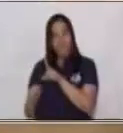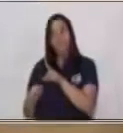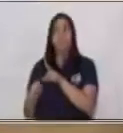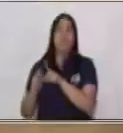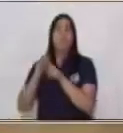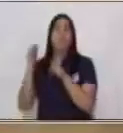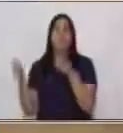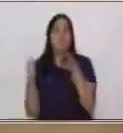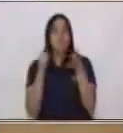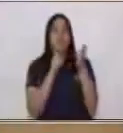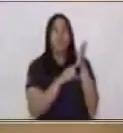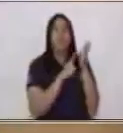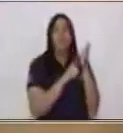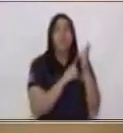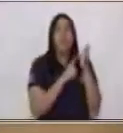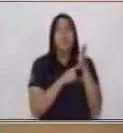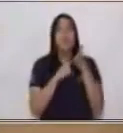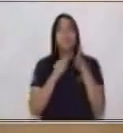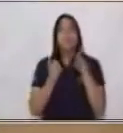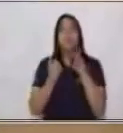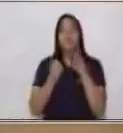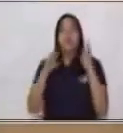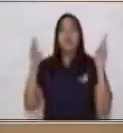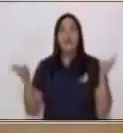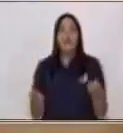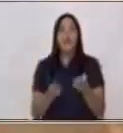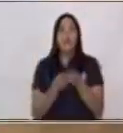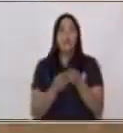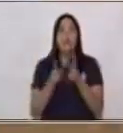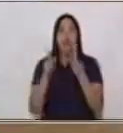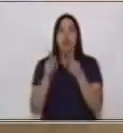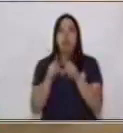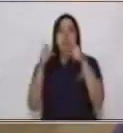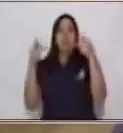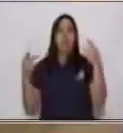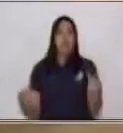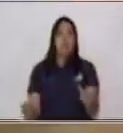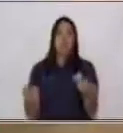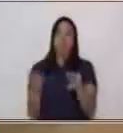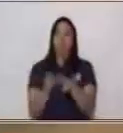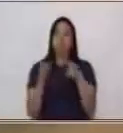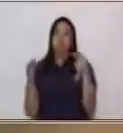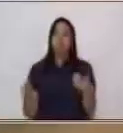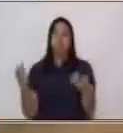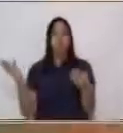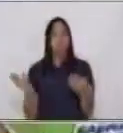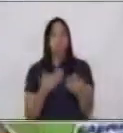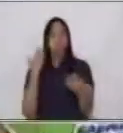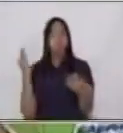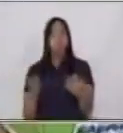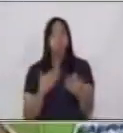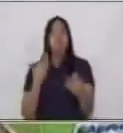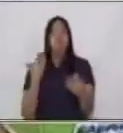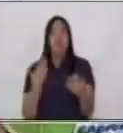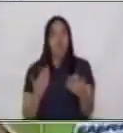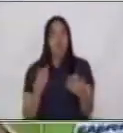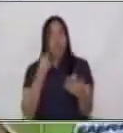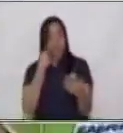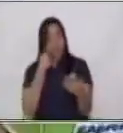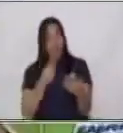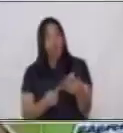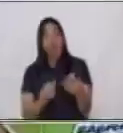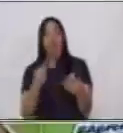¿Este qué es? Es un resumen informativo. En sí es presentar de forma breve, concisa y clara las noticias del